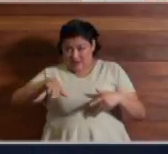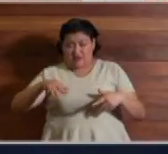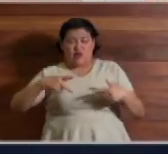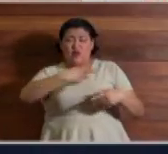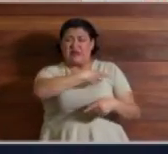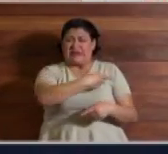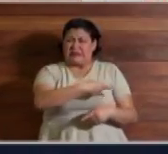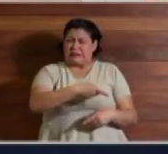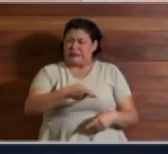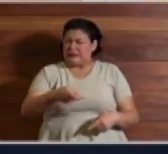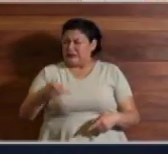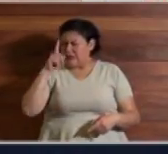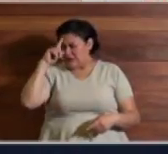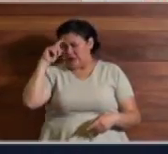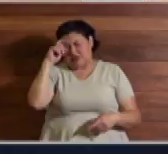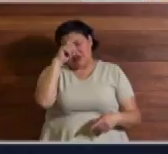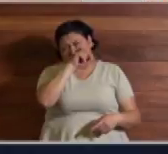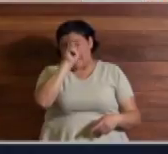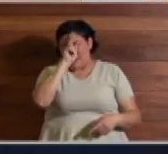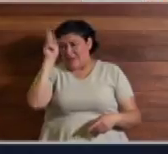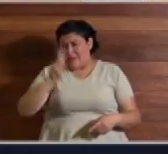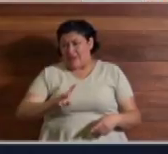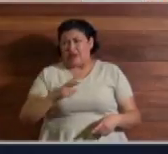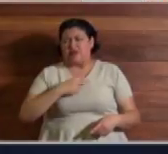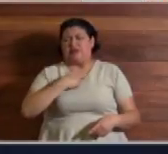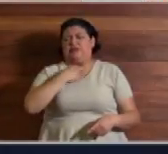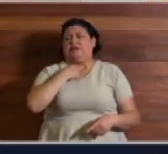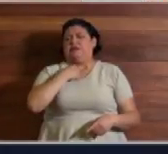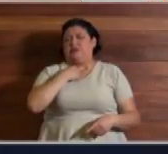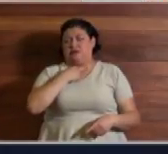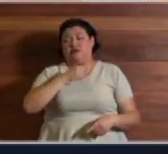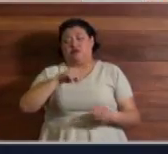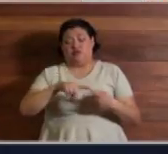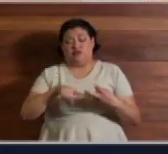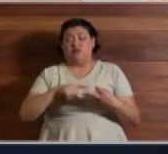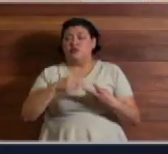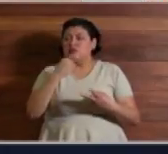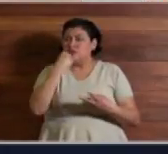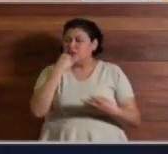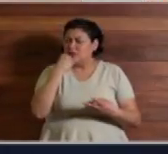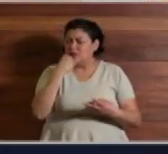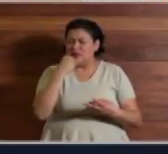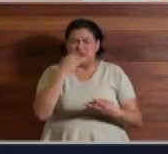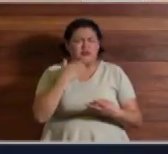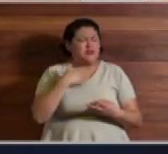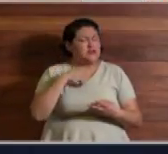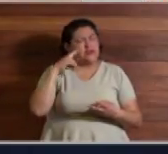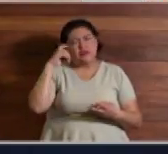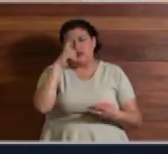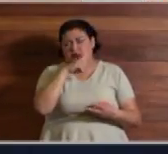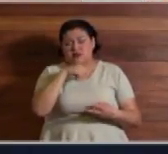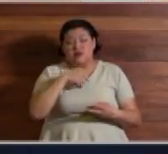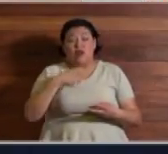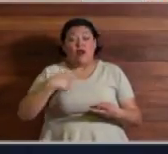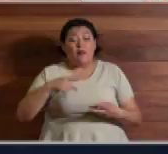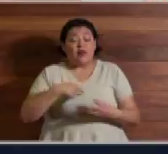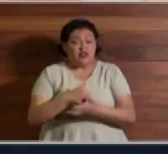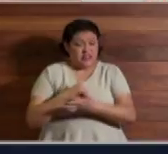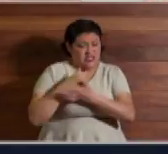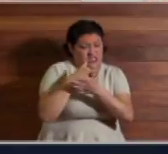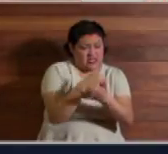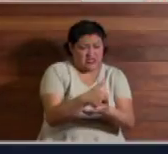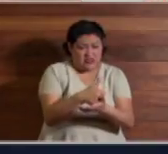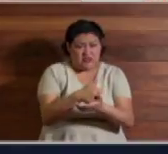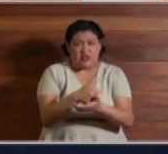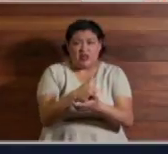tiene carencia alimentaria. La meta que está establecida para esta administración es pobre en sí misma, pero refleja una